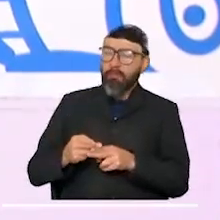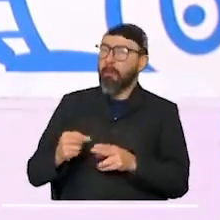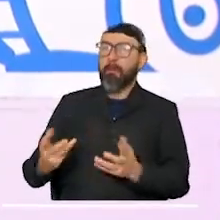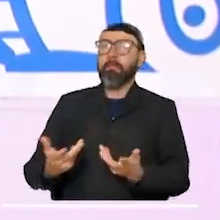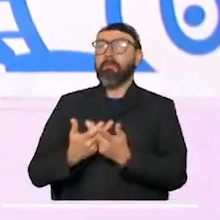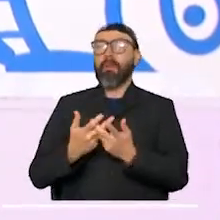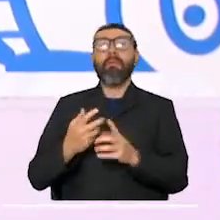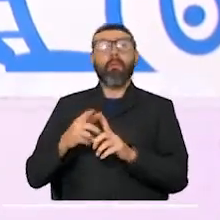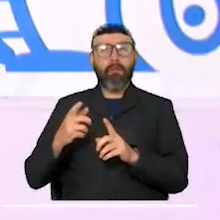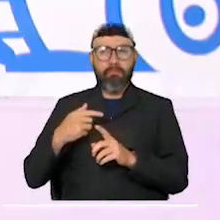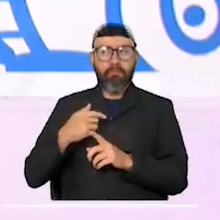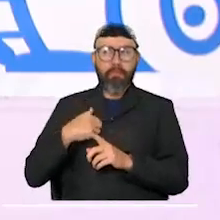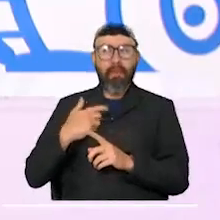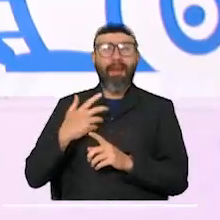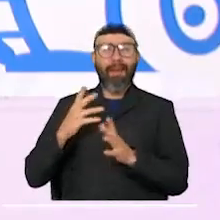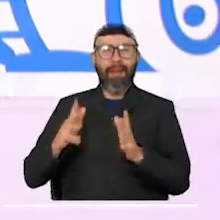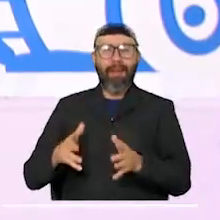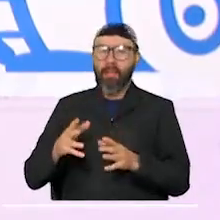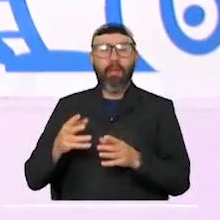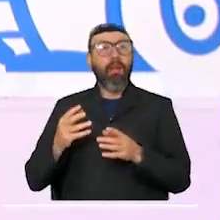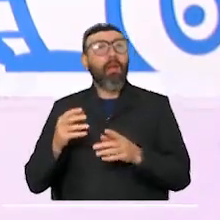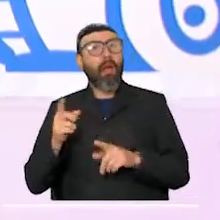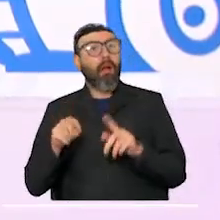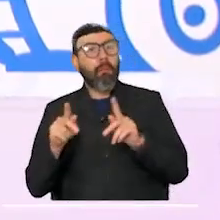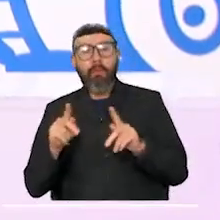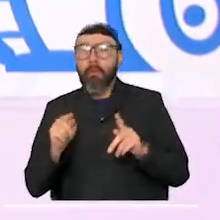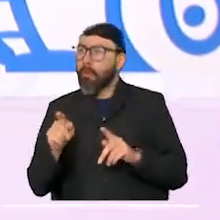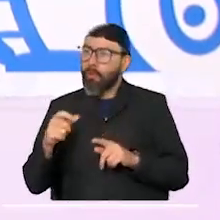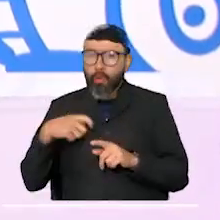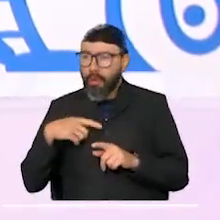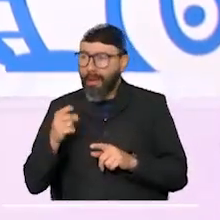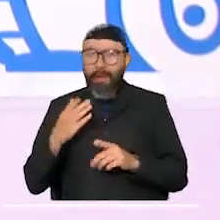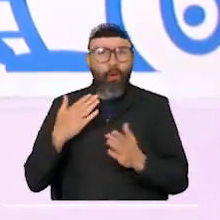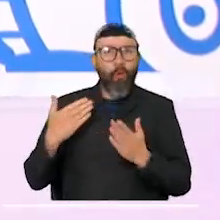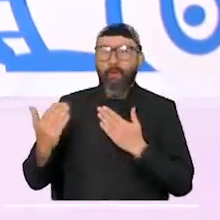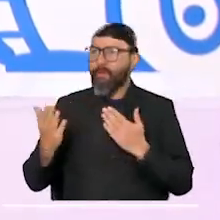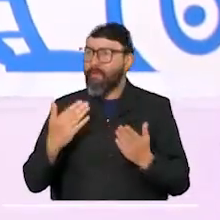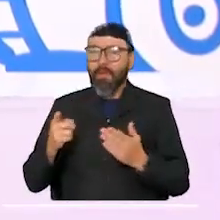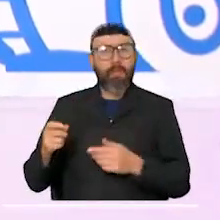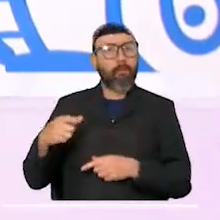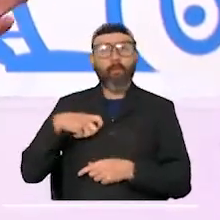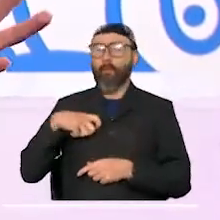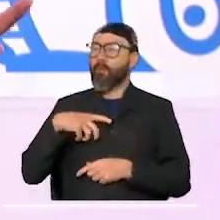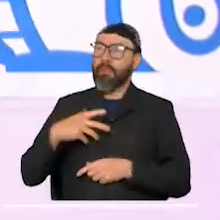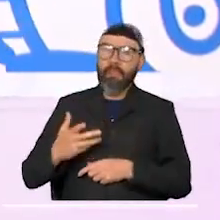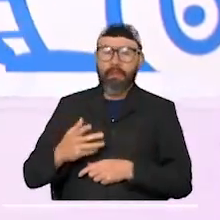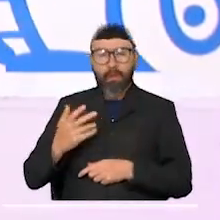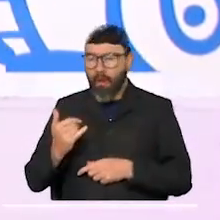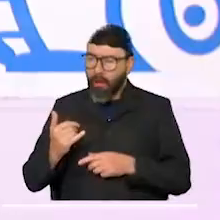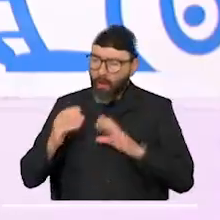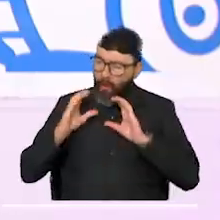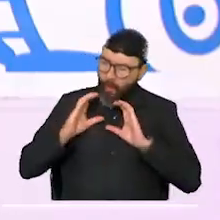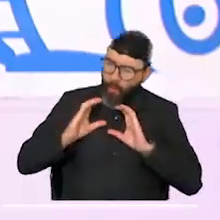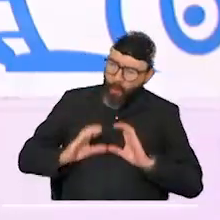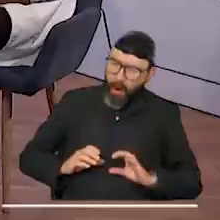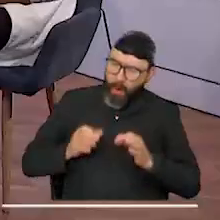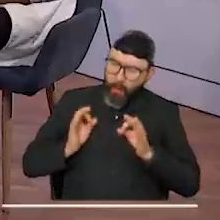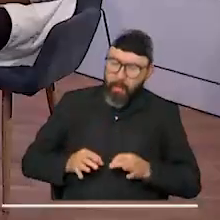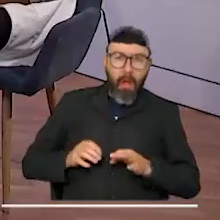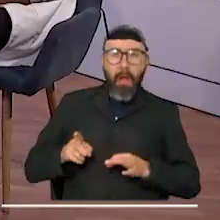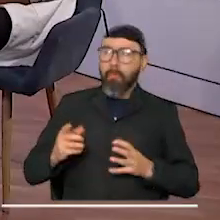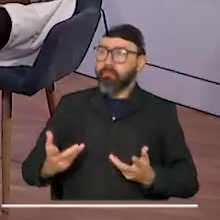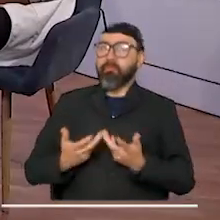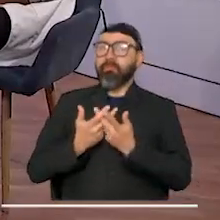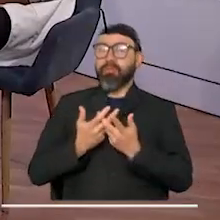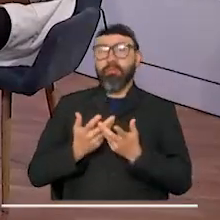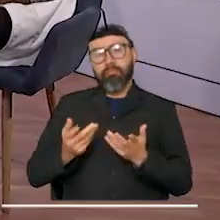doy cuenta que también a muchas mujeres no tienen toda esa confianza con una anatomía de la vagina entonces